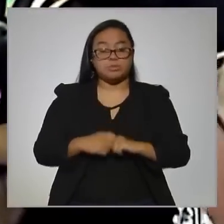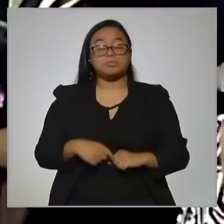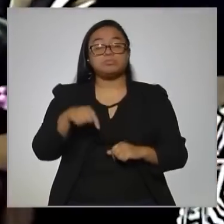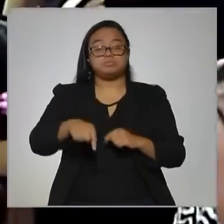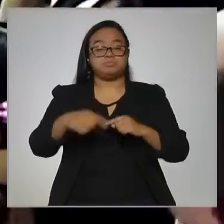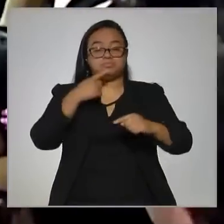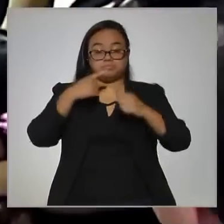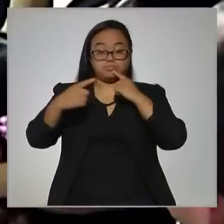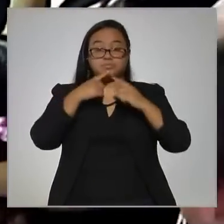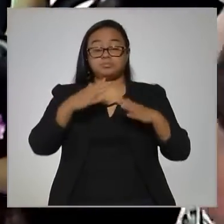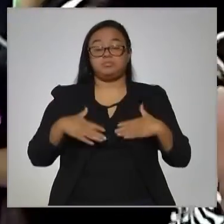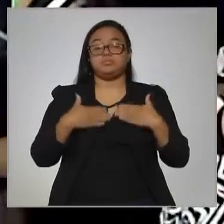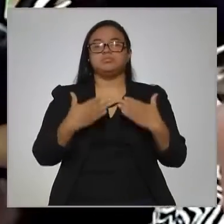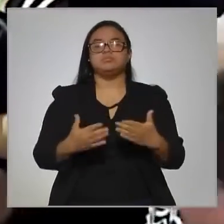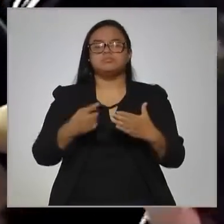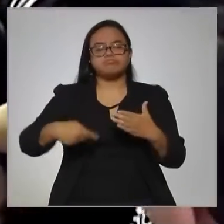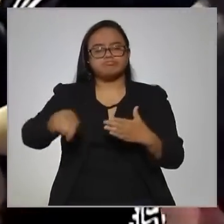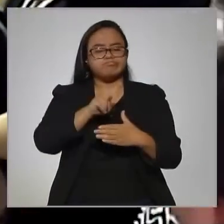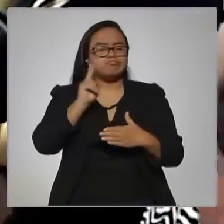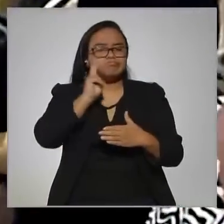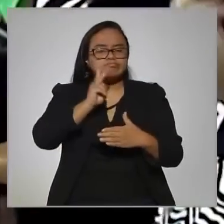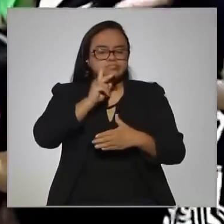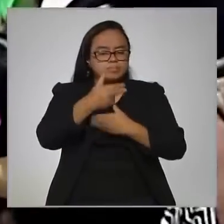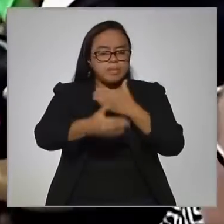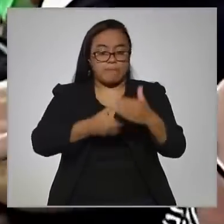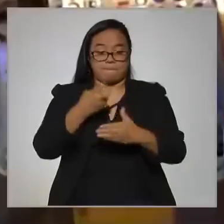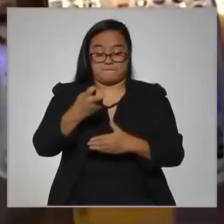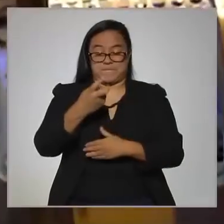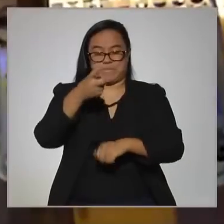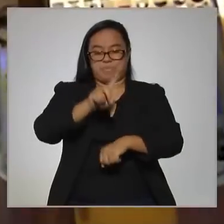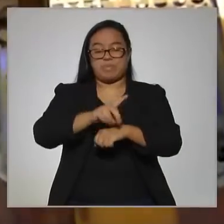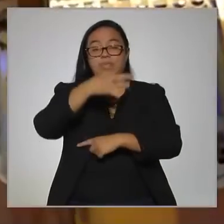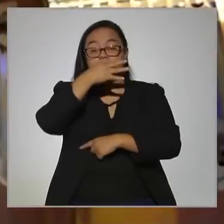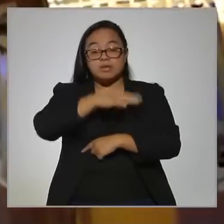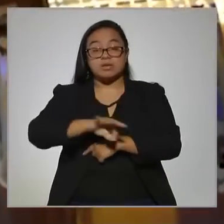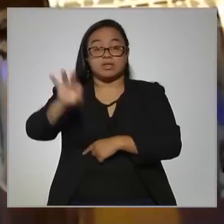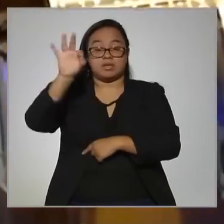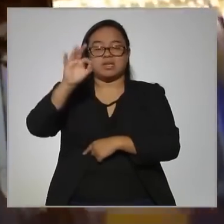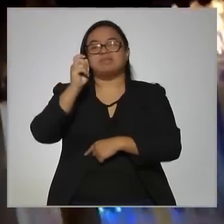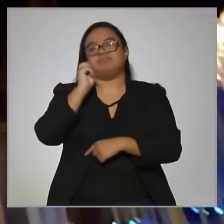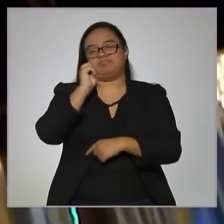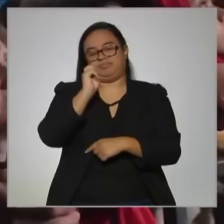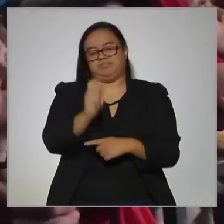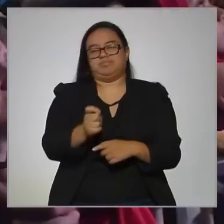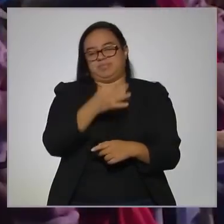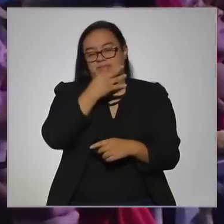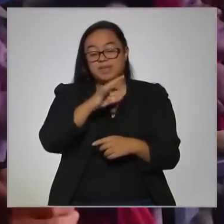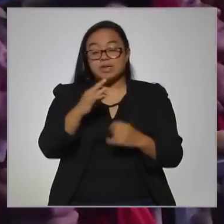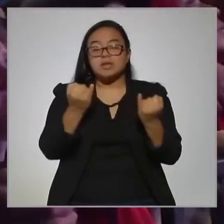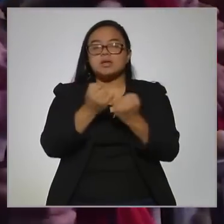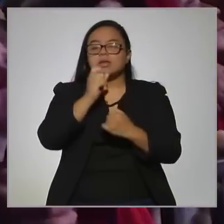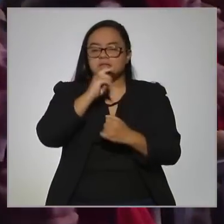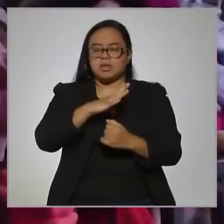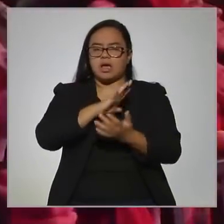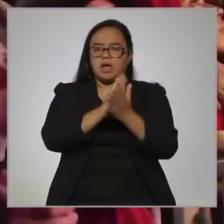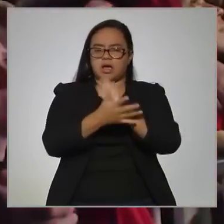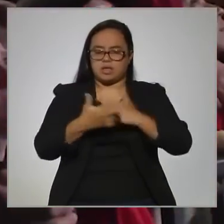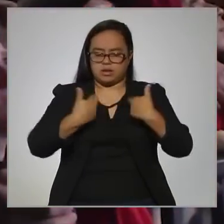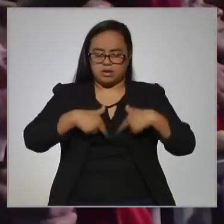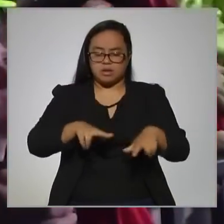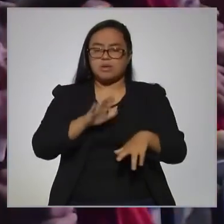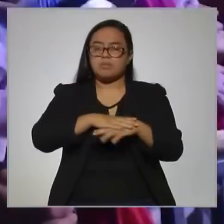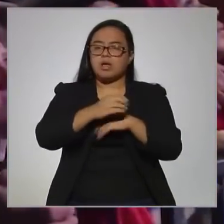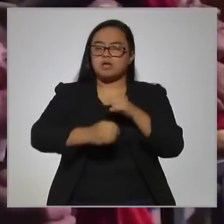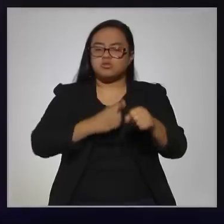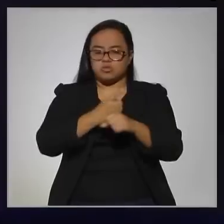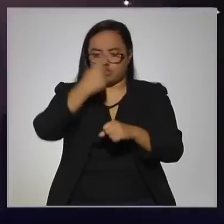en Confianza, exploraremos cómo esta celebración, además de ser una fiesta, representa una oportunidad